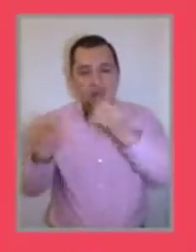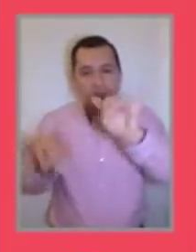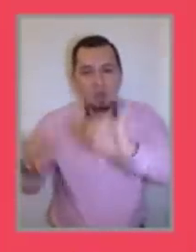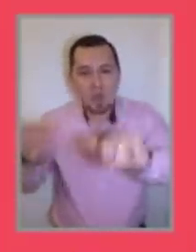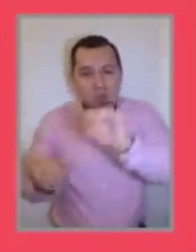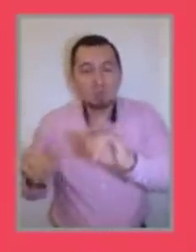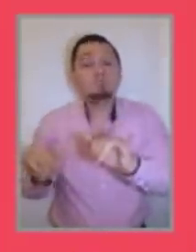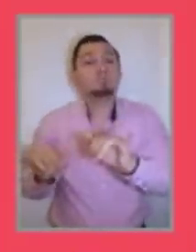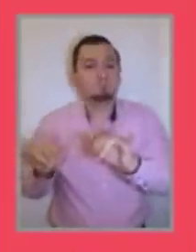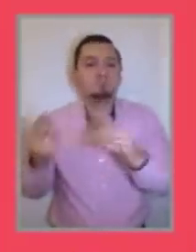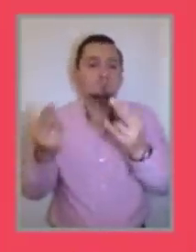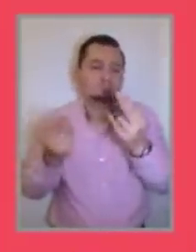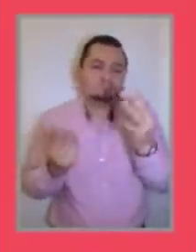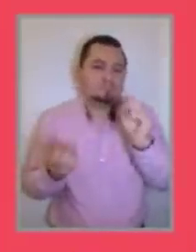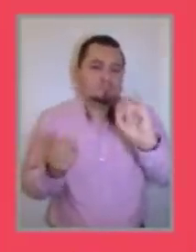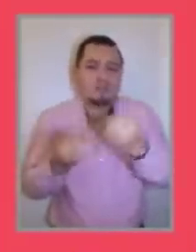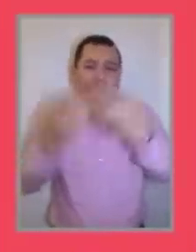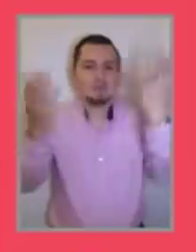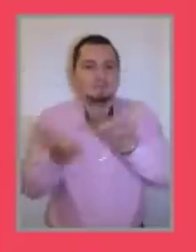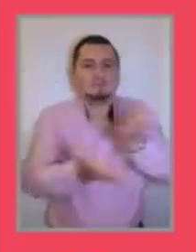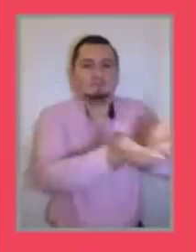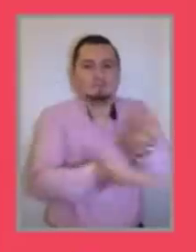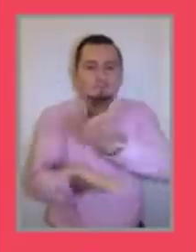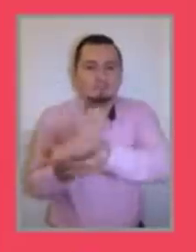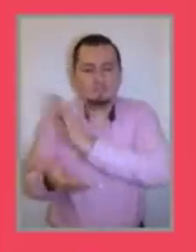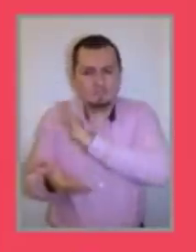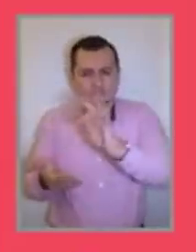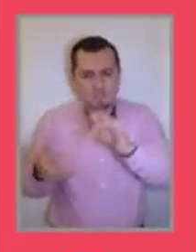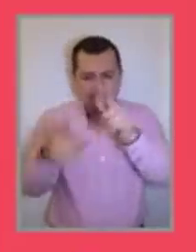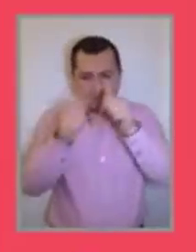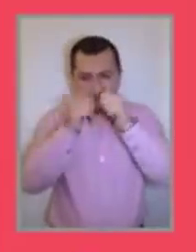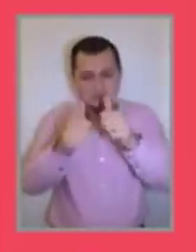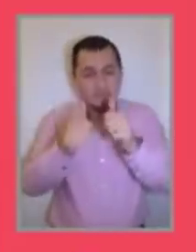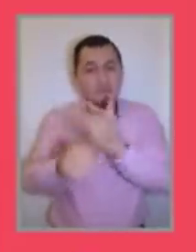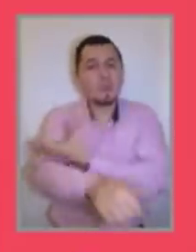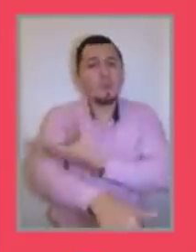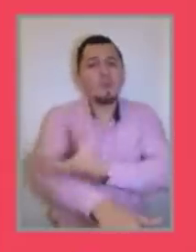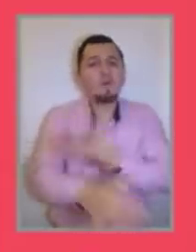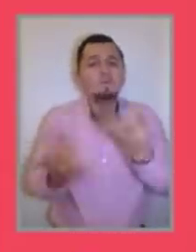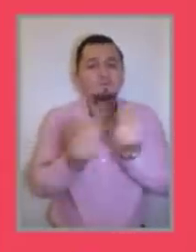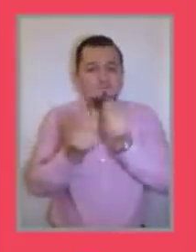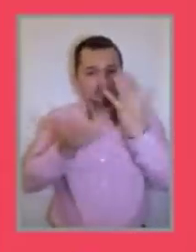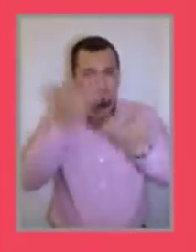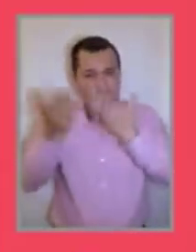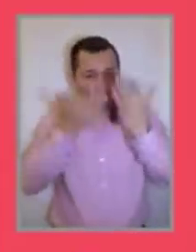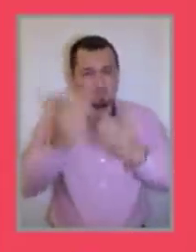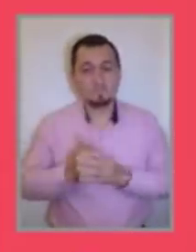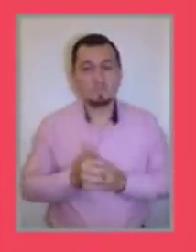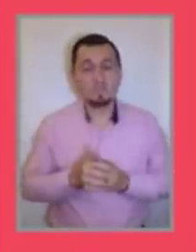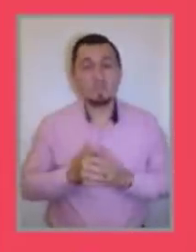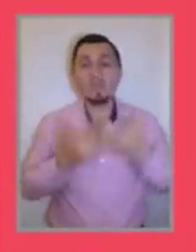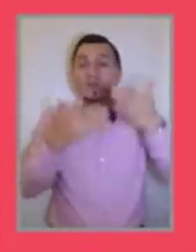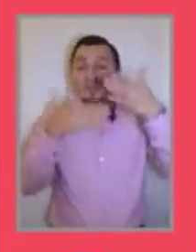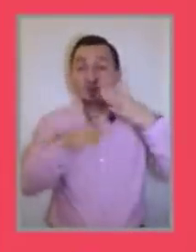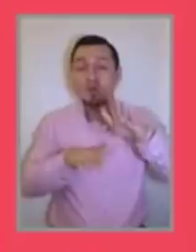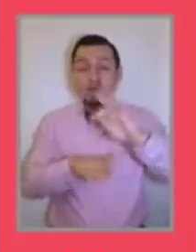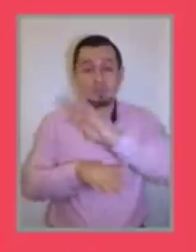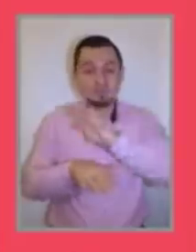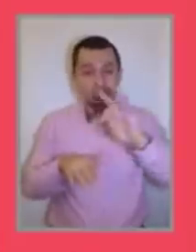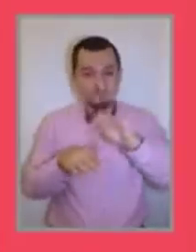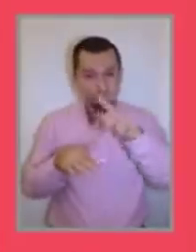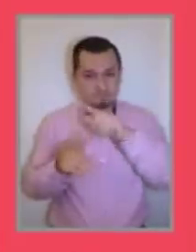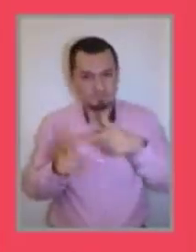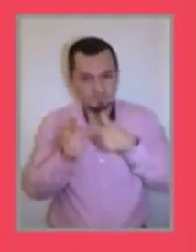al rezago educativo, producto de un diagnóstico concreto, y el acompañamiento pedagógico. Sobre las jornadas que estarán trabajando